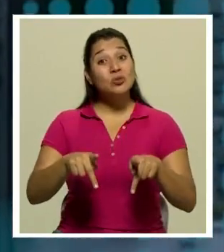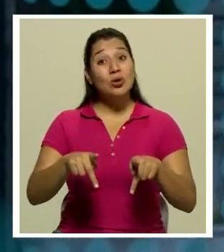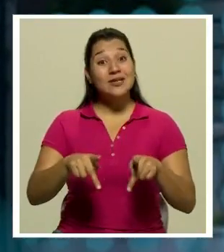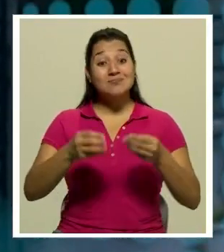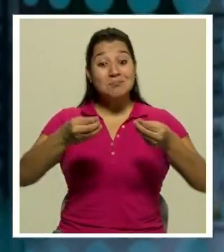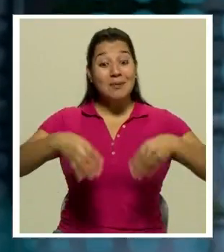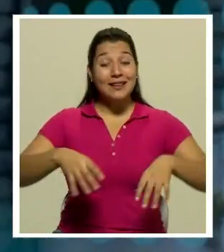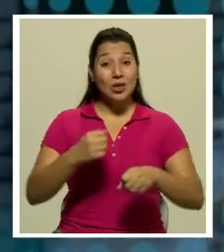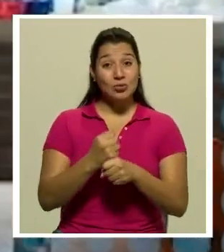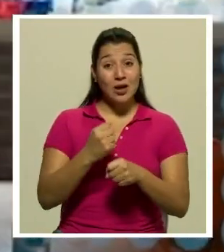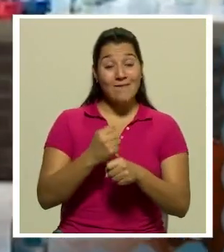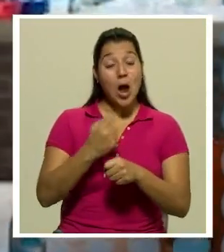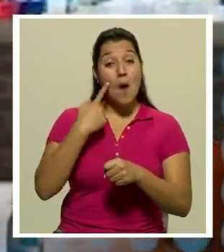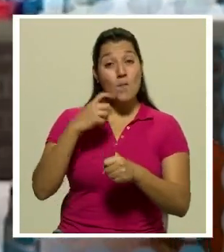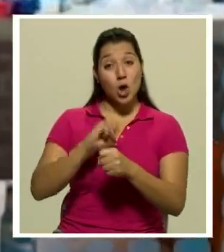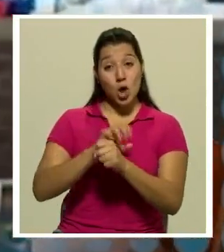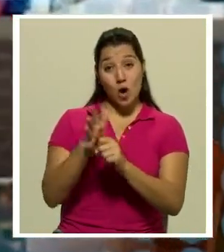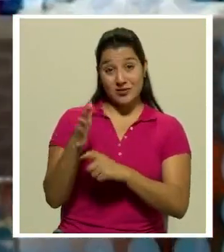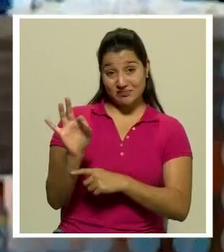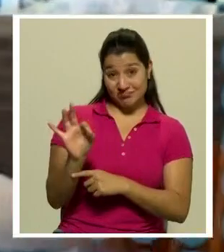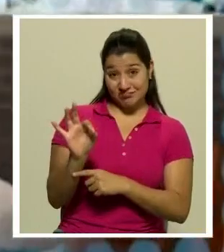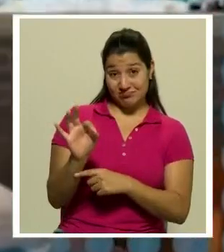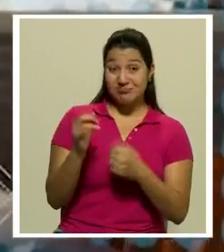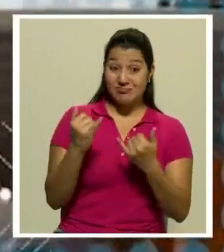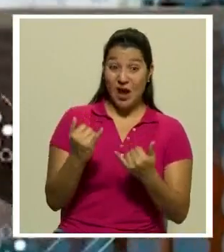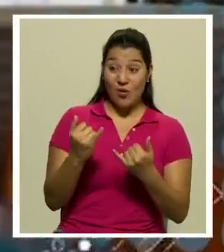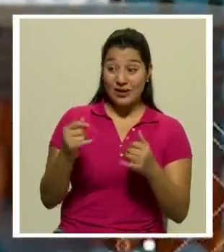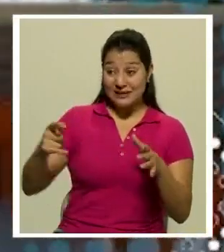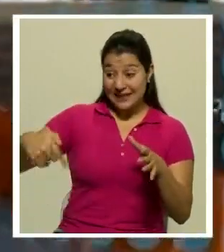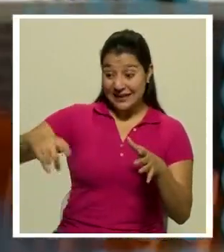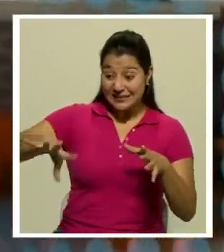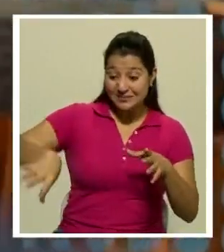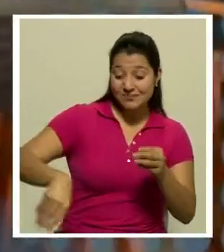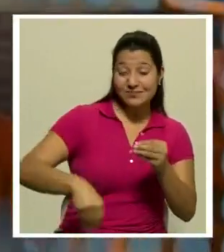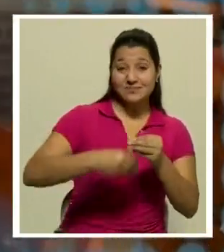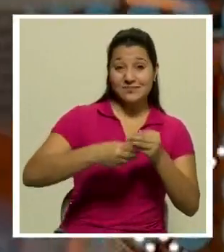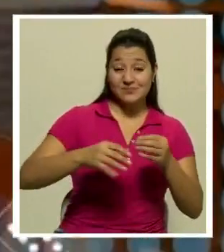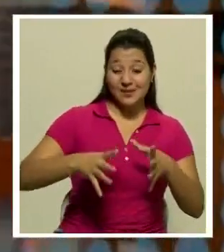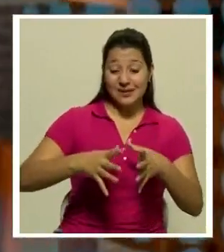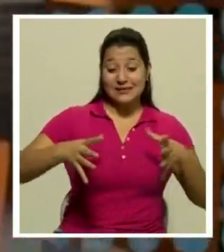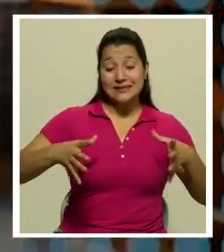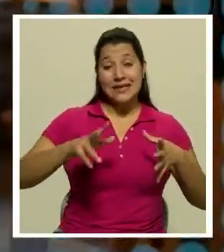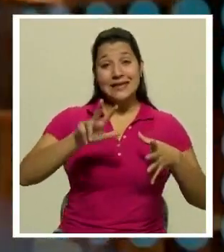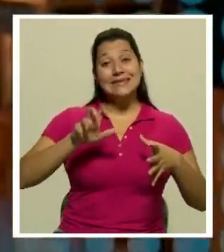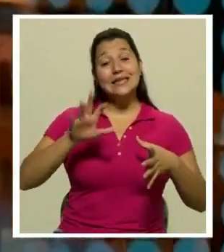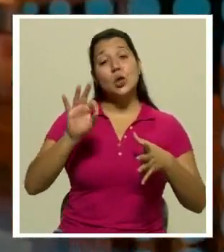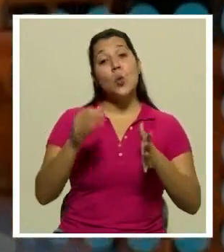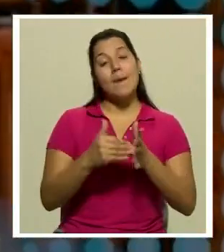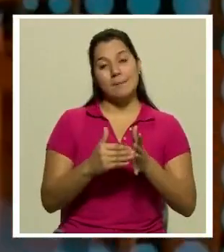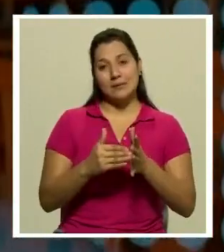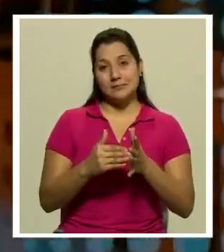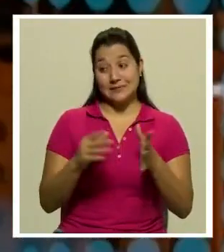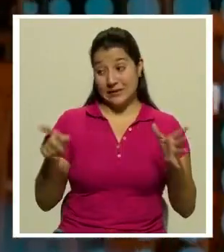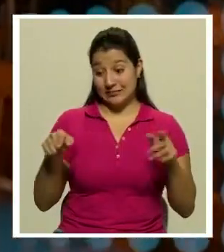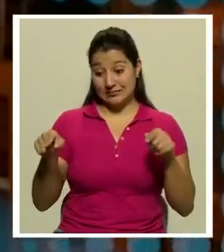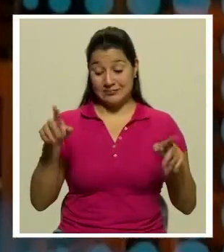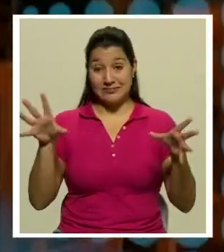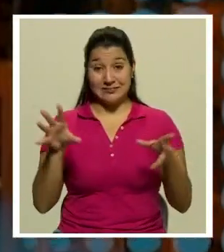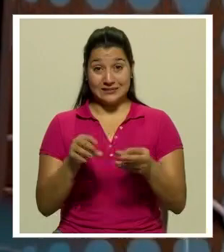el COVID-19 y se suman a las 309.000 que ya estaban en esta condición. En números totales, más